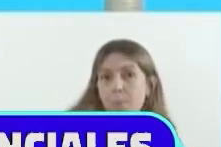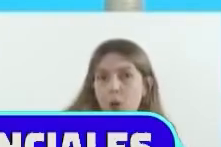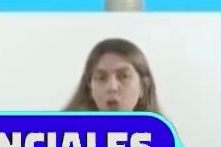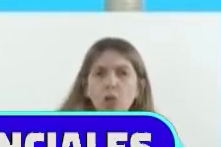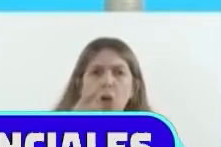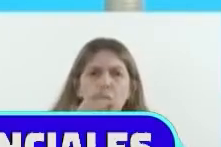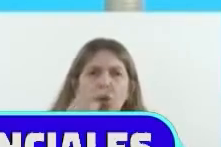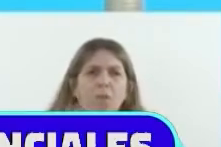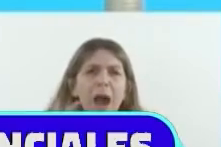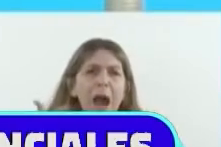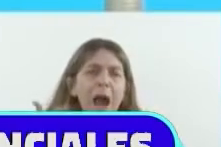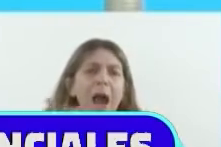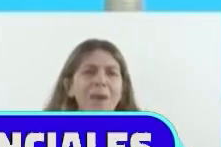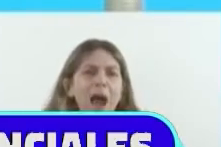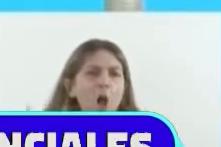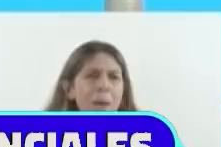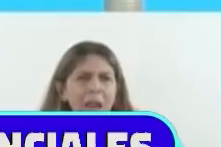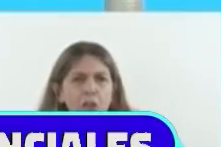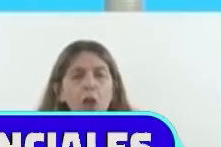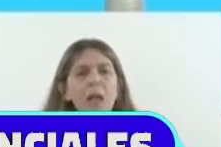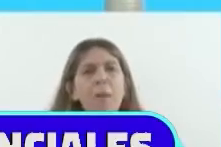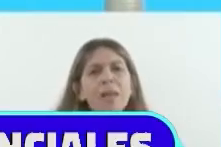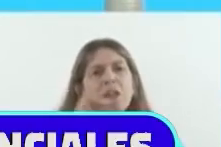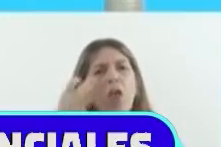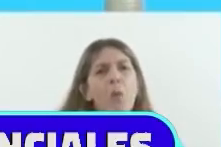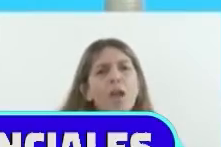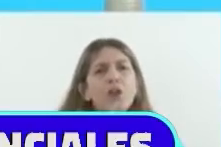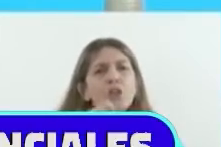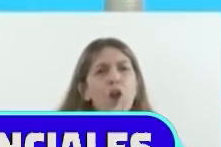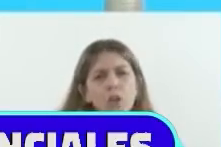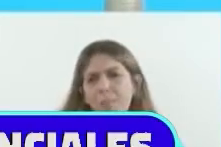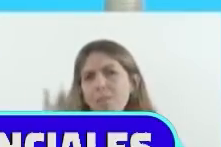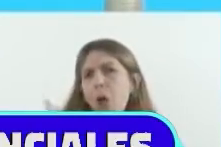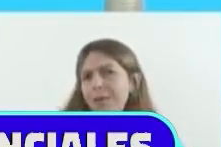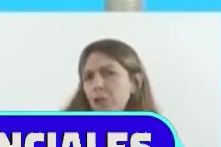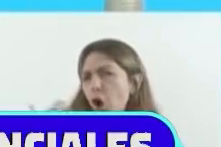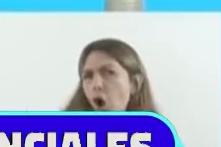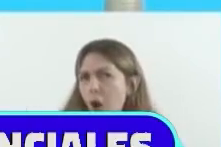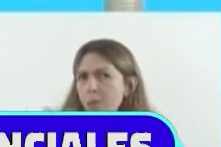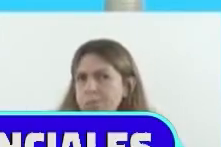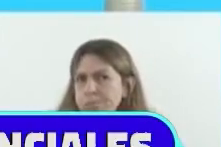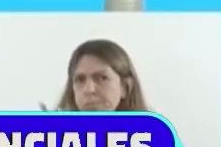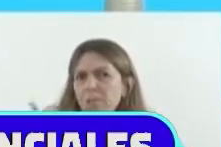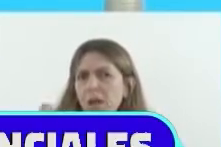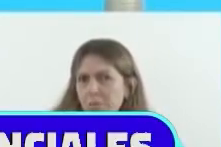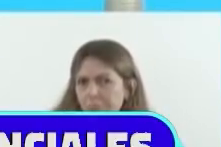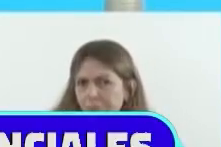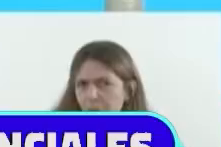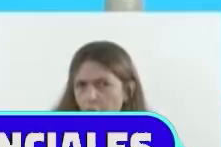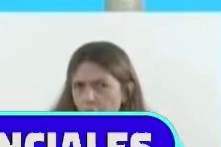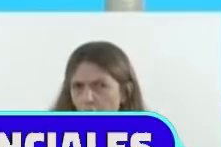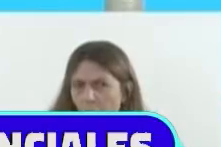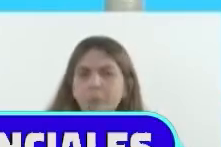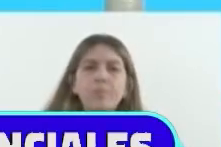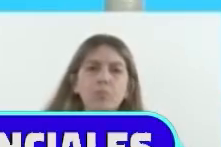aquí en el AMBA, y si me permite también, si el ministro de Educación, Nicolás Trotta, a raíz de todo lo que se habló en las últimas horas, está ratificado en su cargo. Muchas gracias. Hoy a